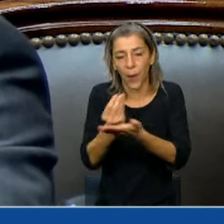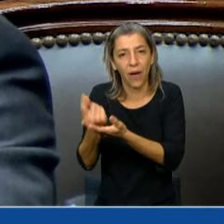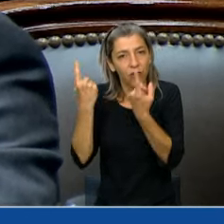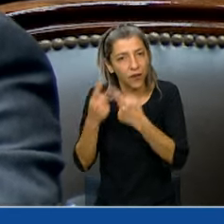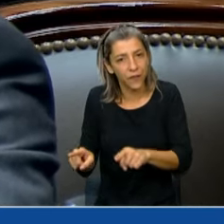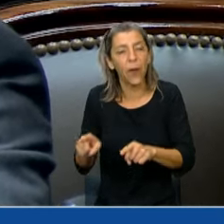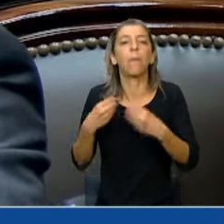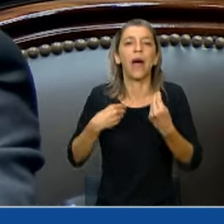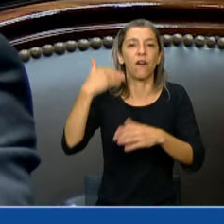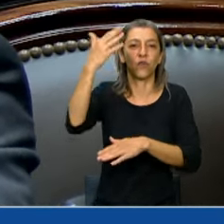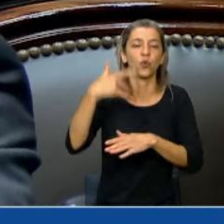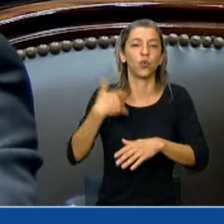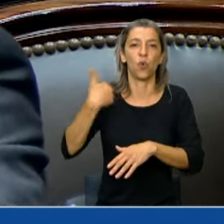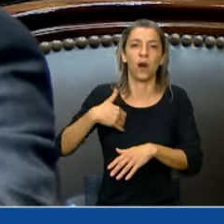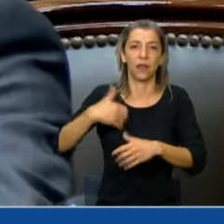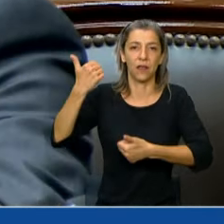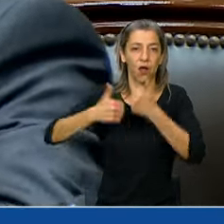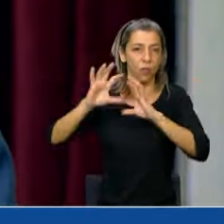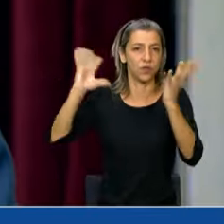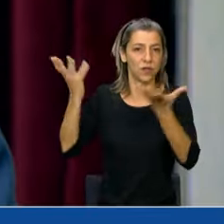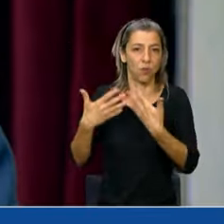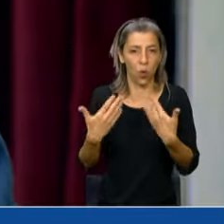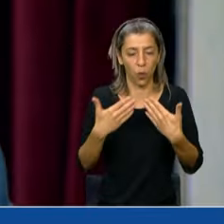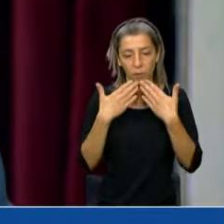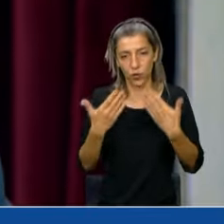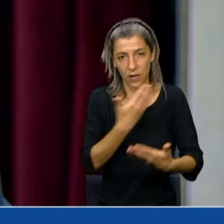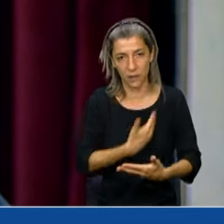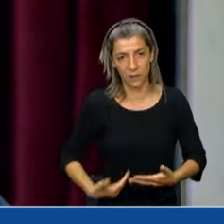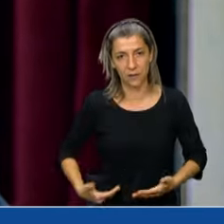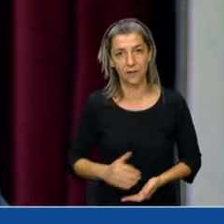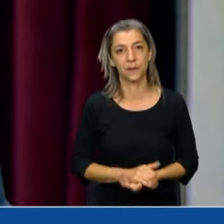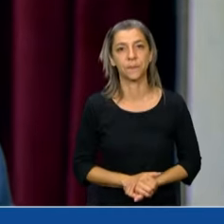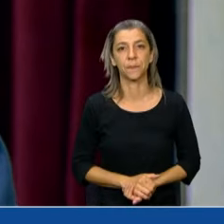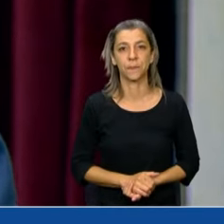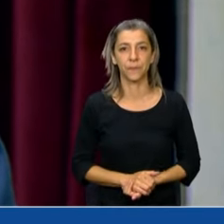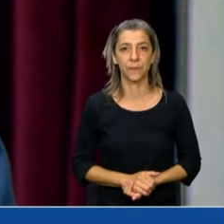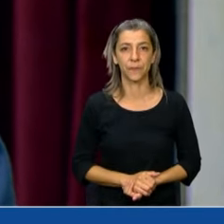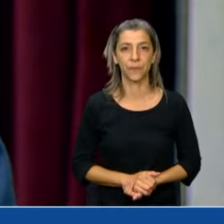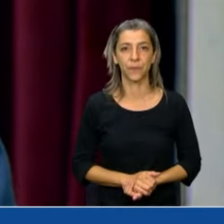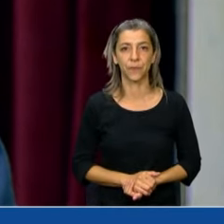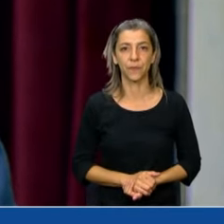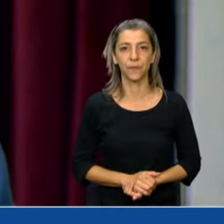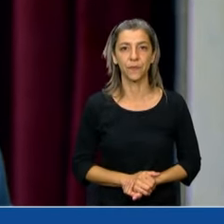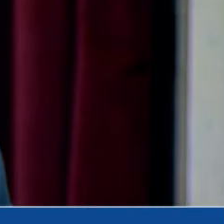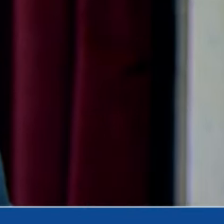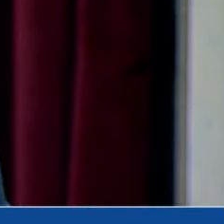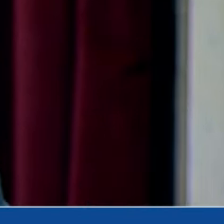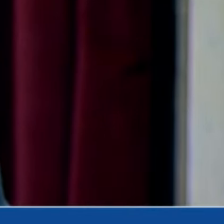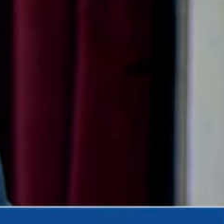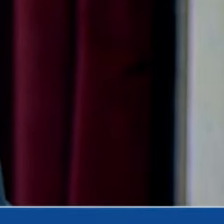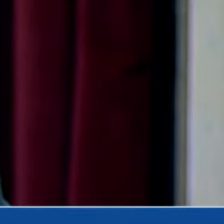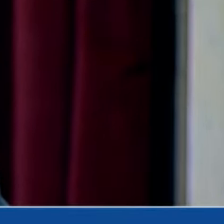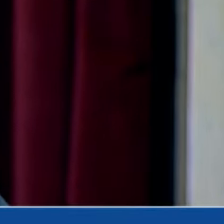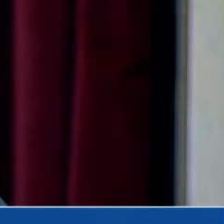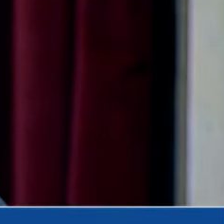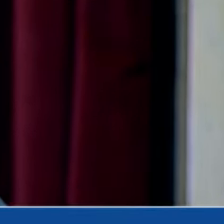competir con el mundo Muchas gracias señor presidente Gracias señor diputado le vamos a pedir por favor